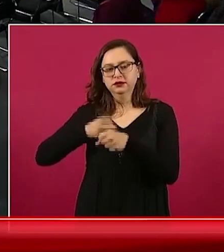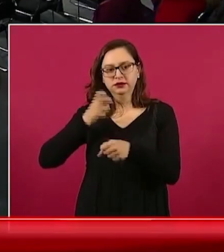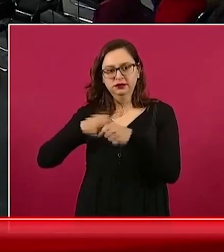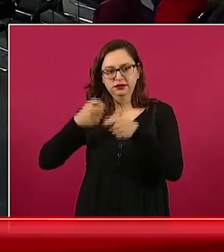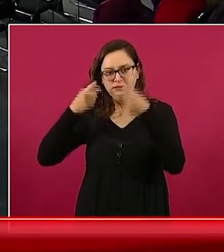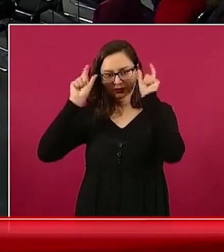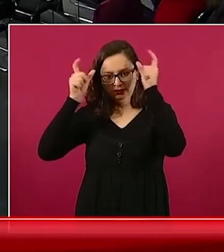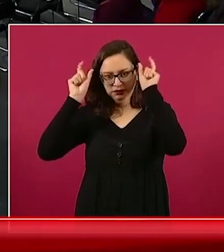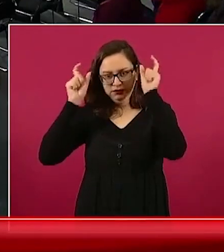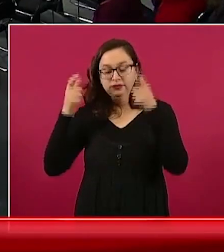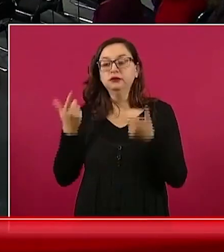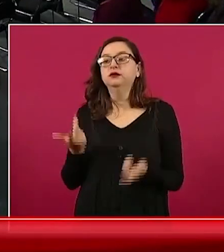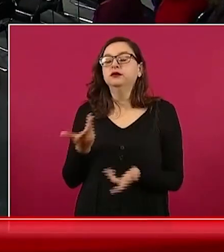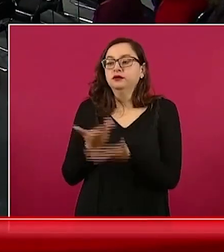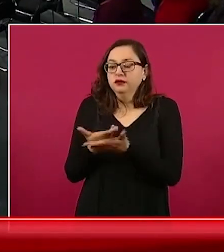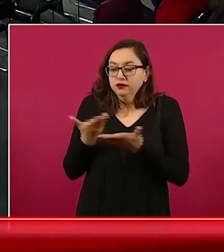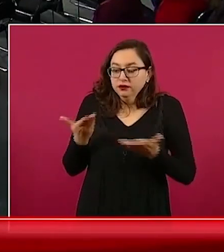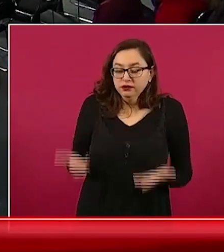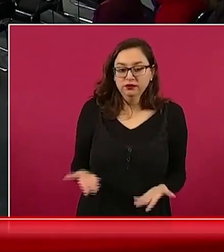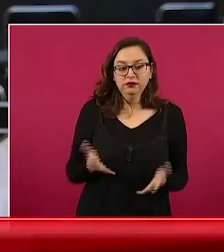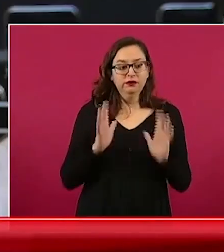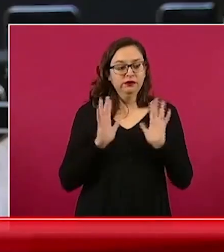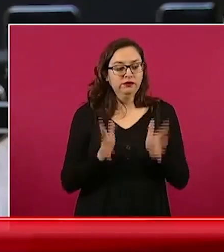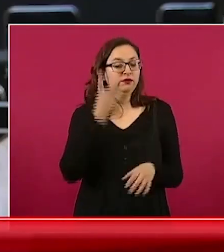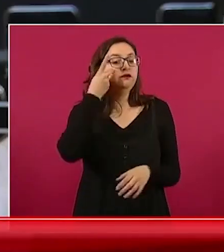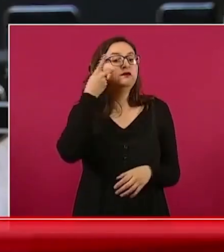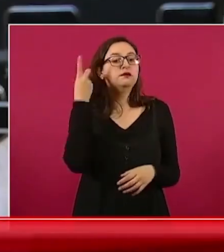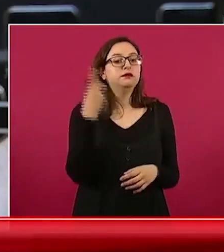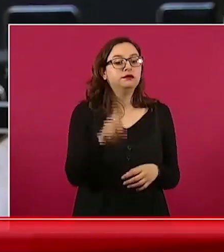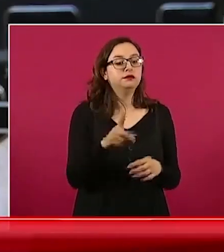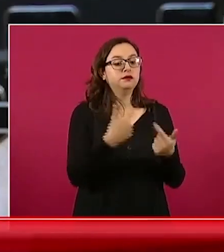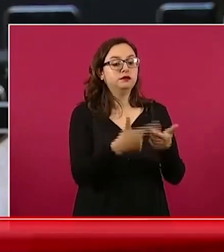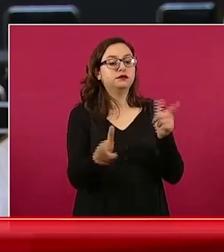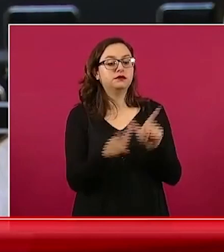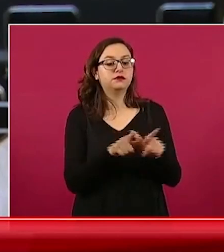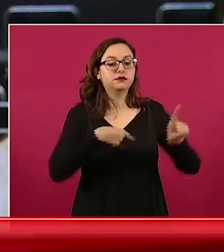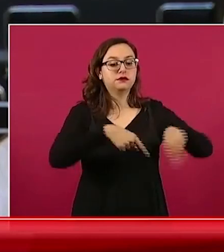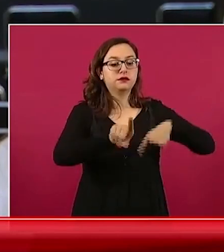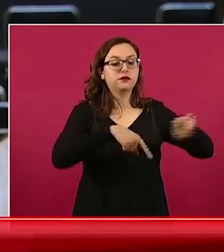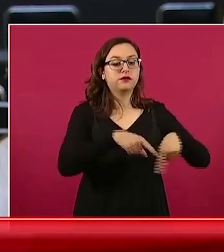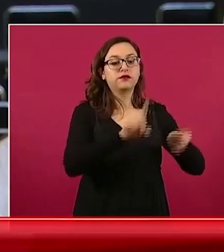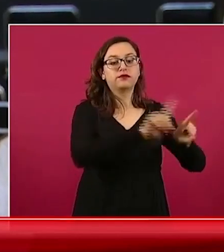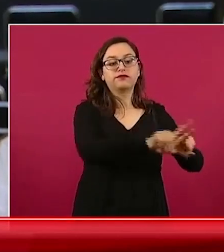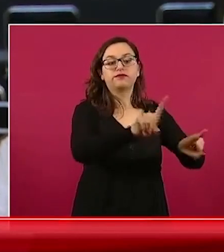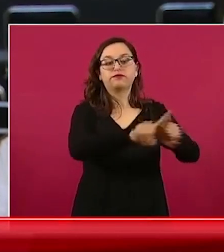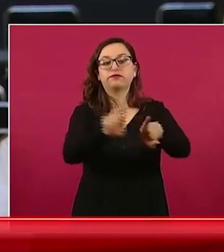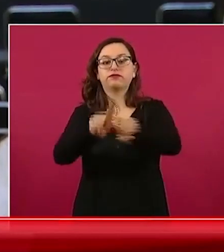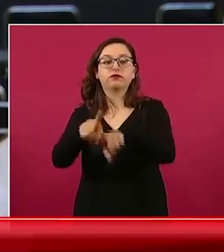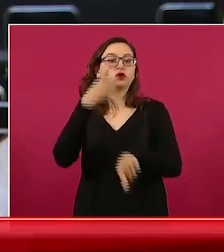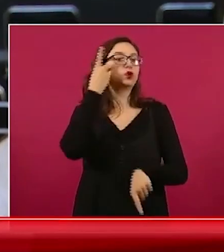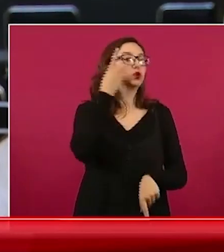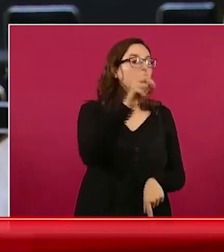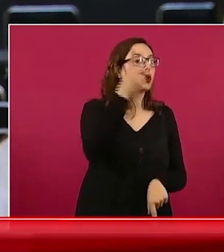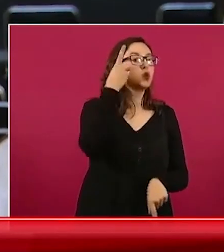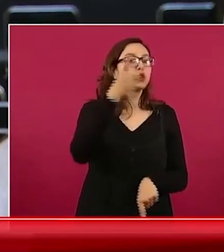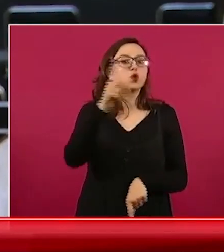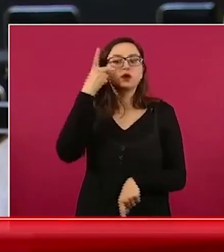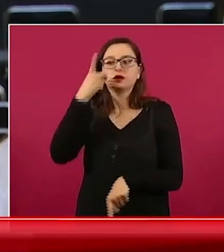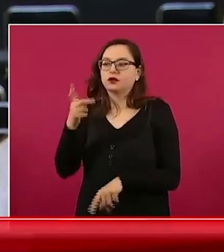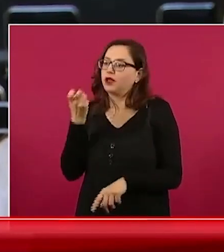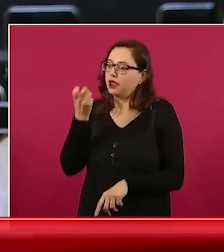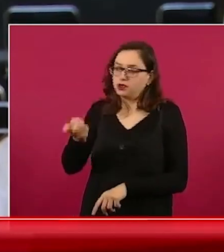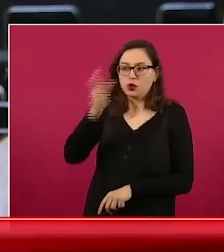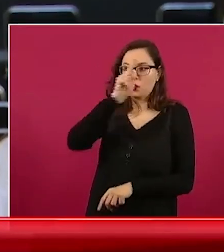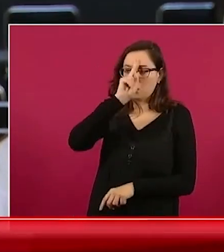varios equipos de fútbol, o sea, la multipropiedad. Y también está Jesús Martínez de Grupo Pachuca, otro infractor de las reglas de FIFA